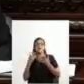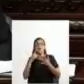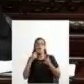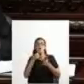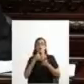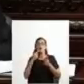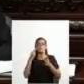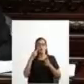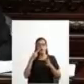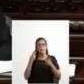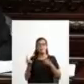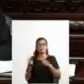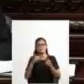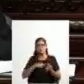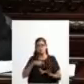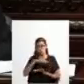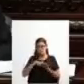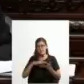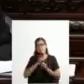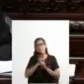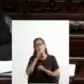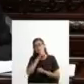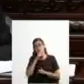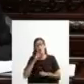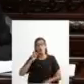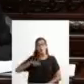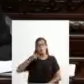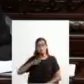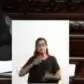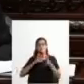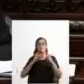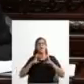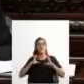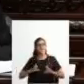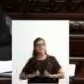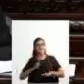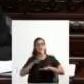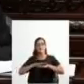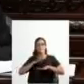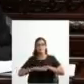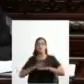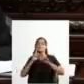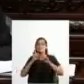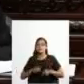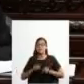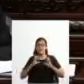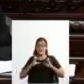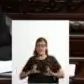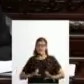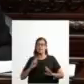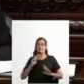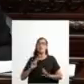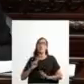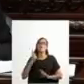sociales y la necesidad de resolverlos tiene la obligación de actuar en base a la ética de la responsabilidad y por encima de la ética de los